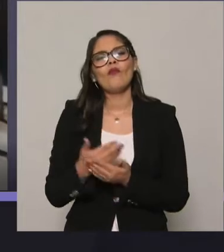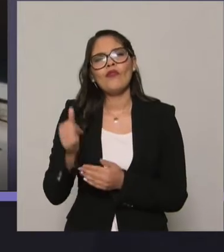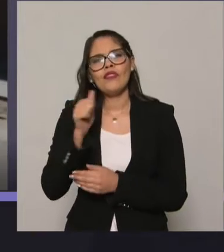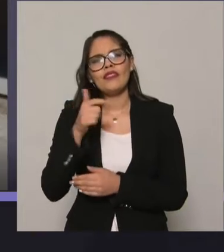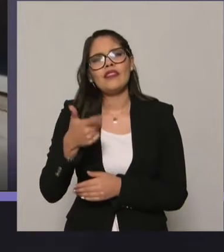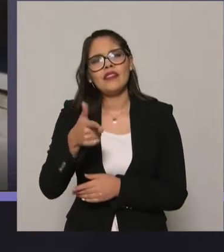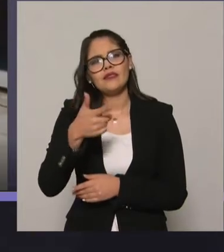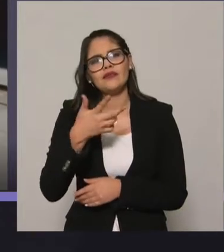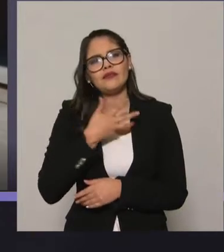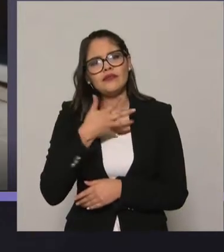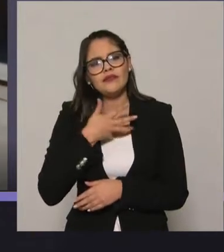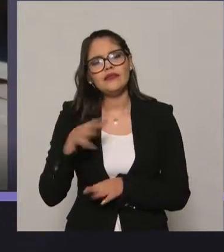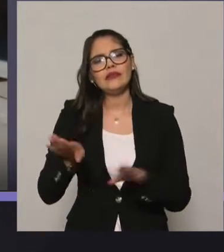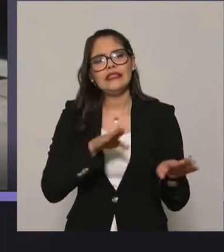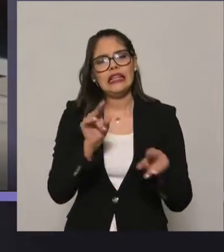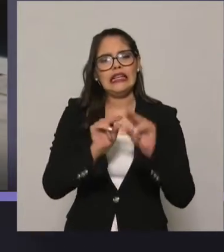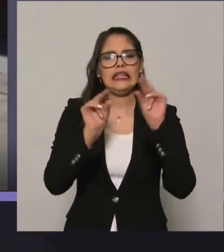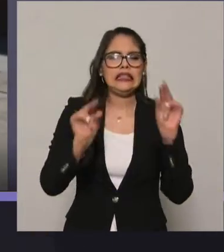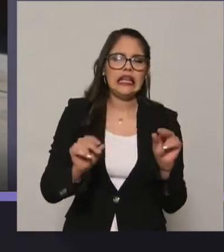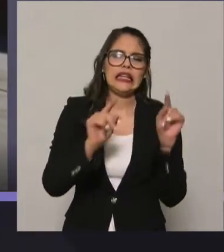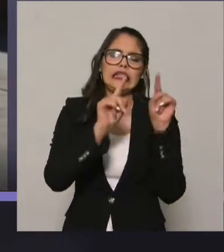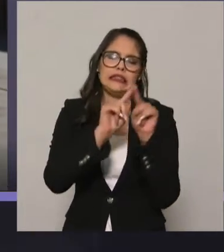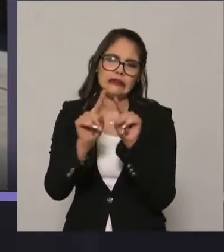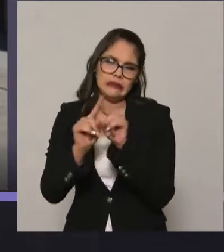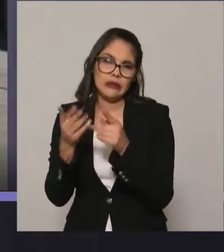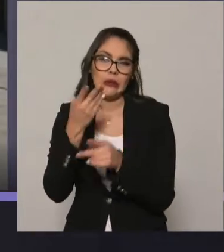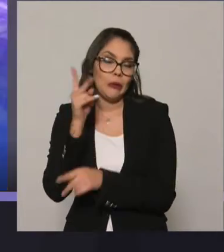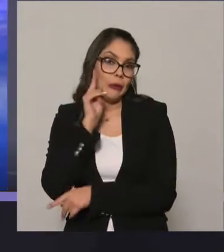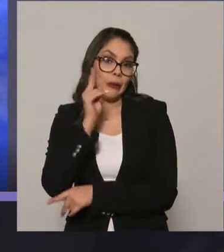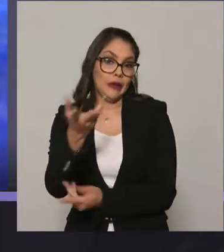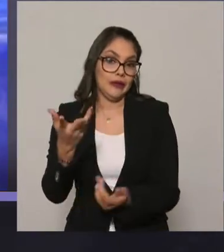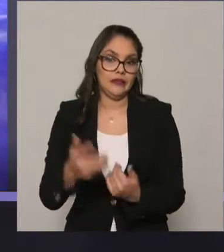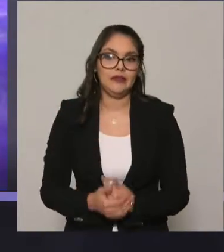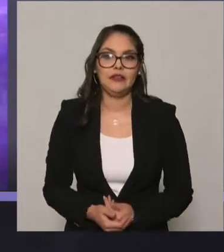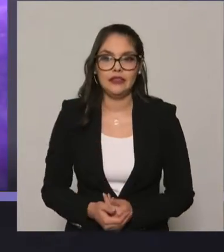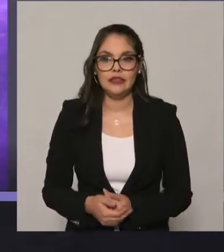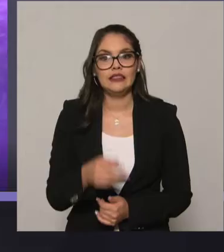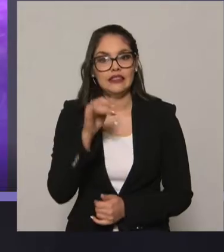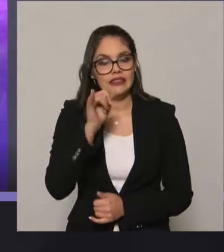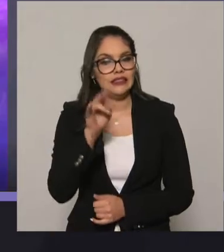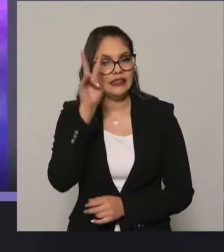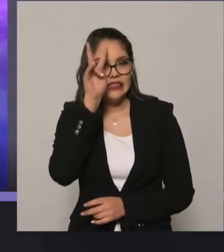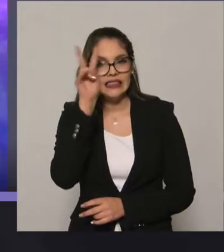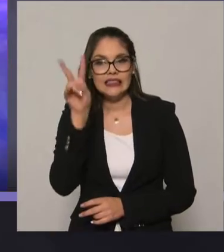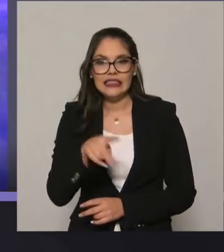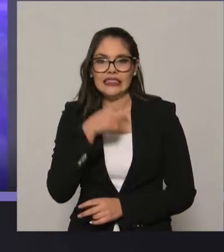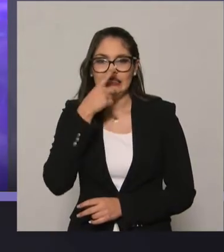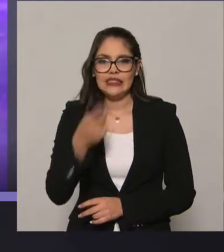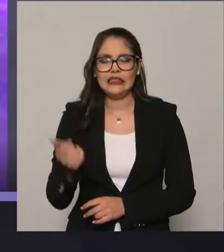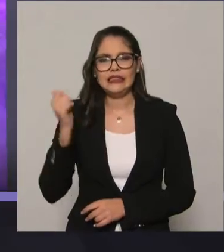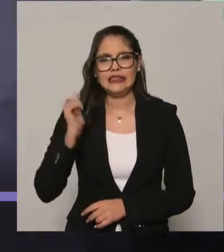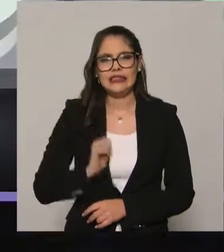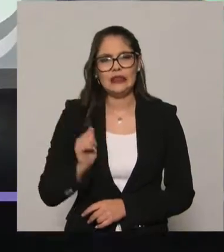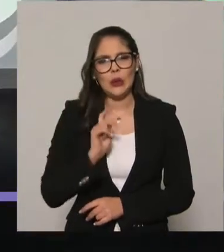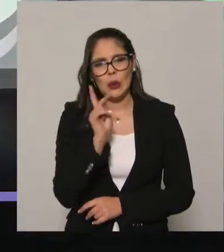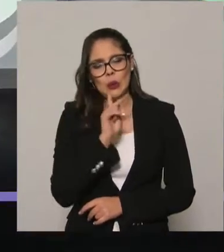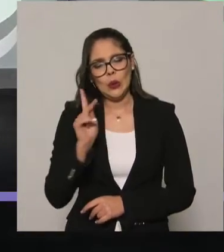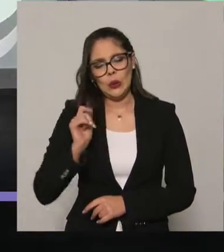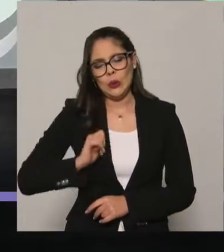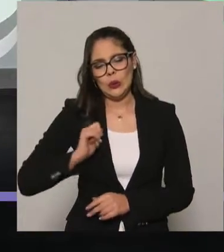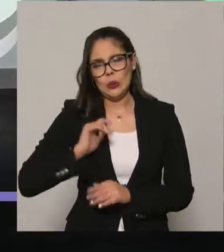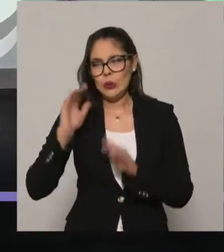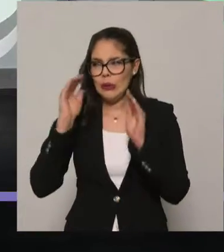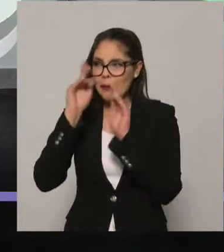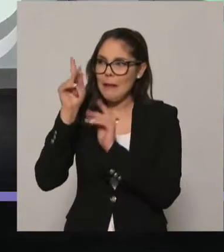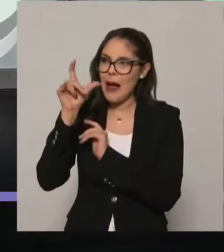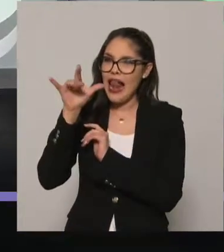que hay ahí. Esa sería la segunda actividad. Claro, ¿qué te parece? La ciudad de los palacios, ¿no? Tal como se decía desde antes, la ciudad de los palacios,